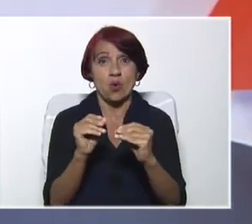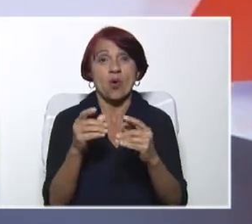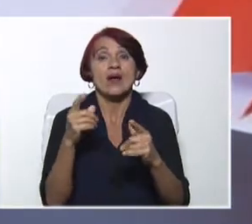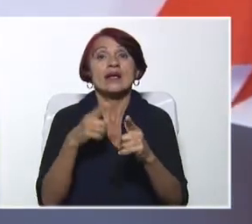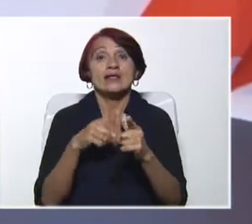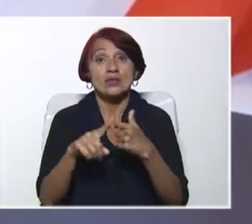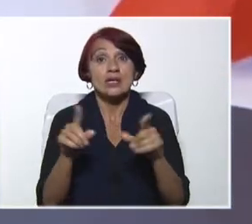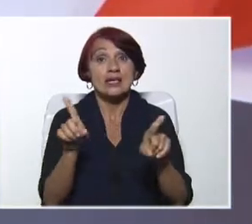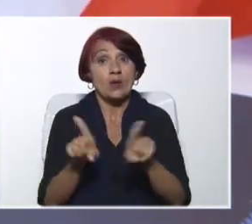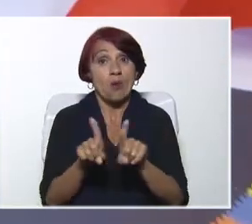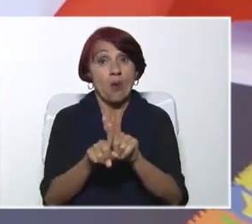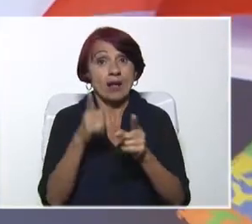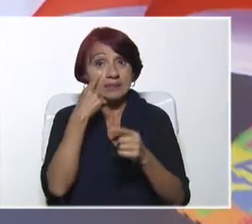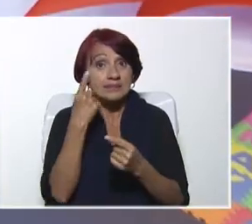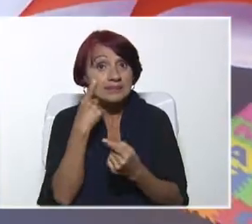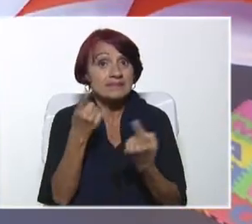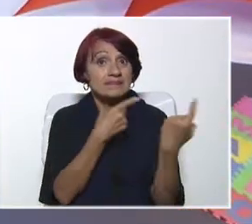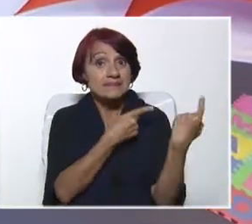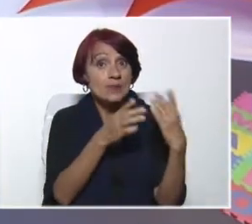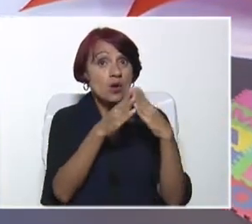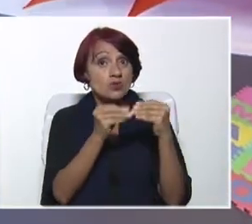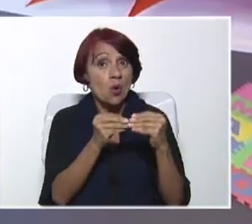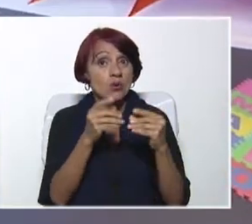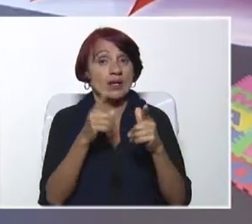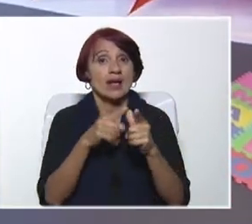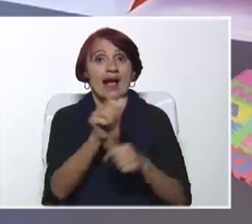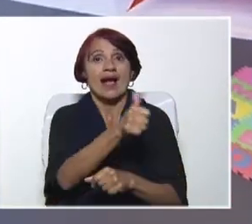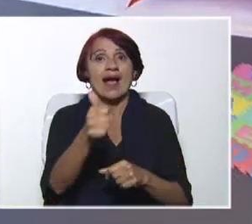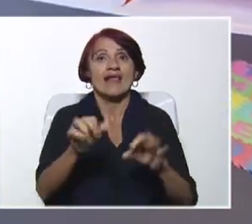me.gov.be y además conseguir el siguiente enlace: